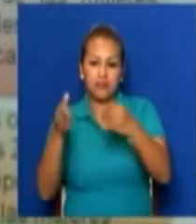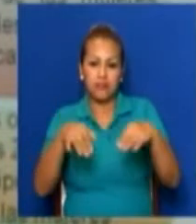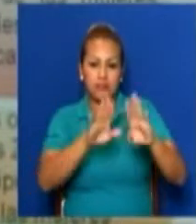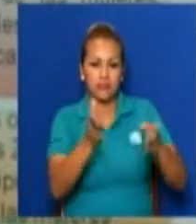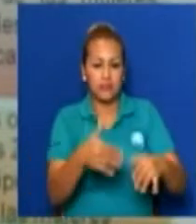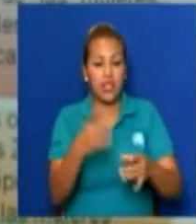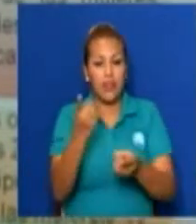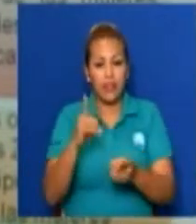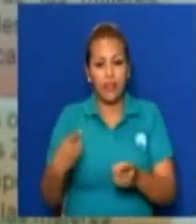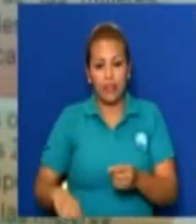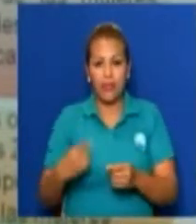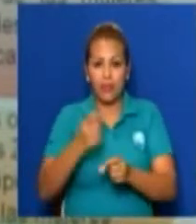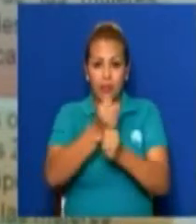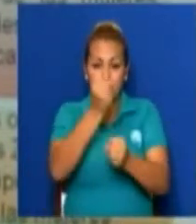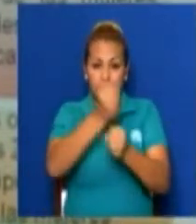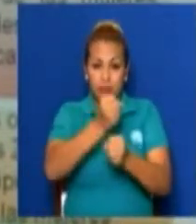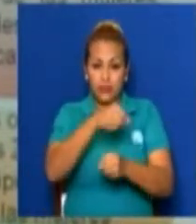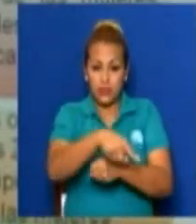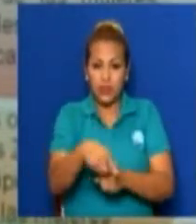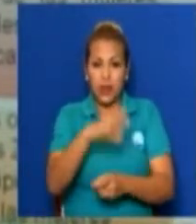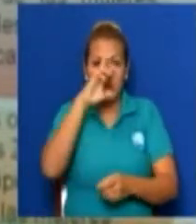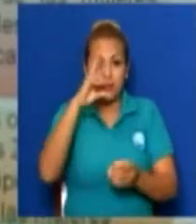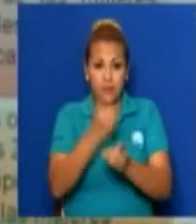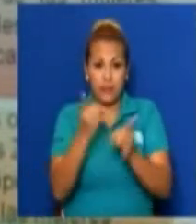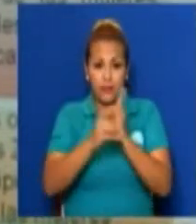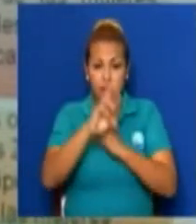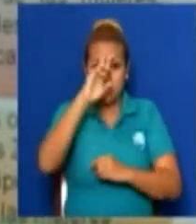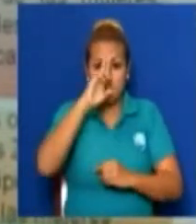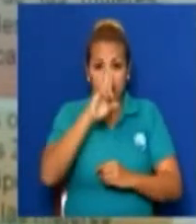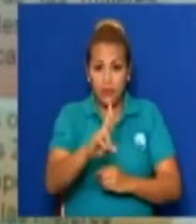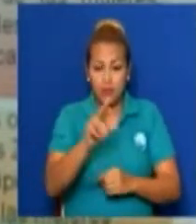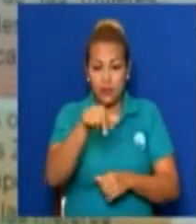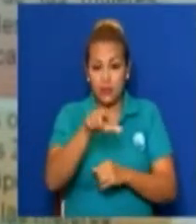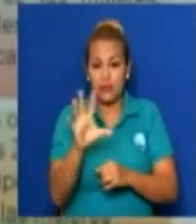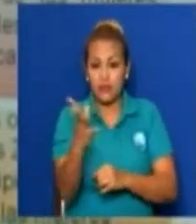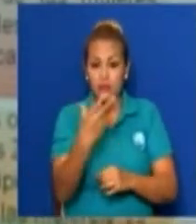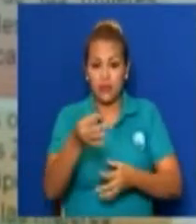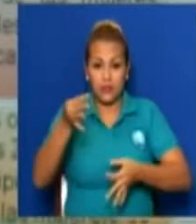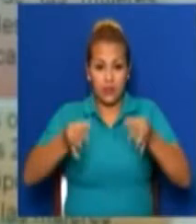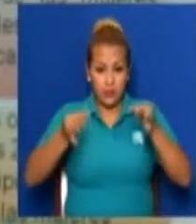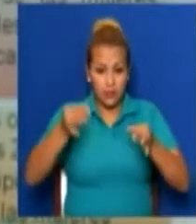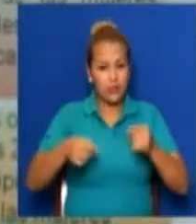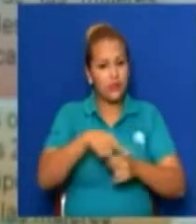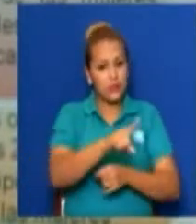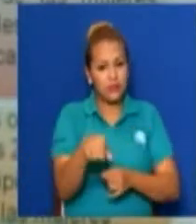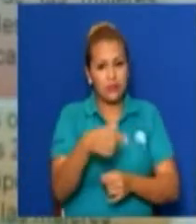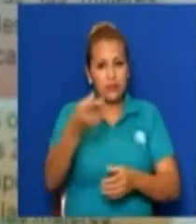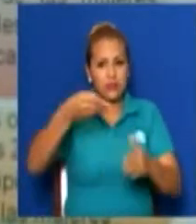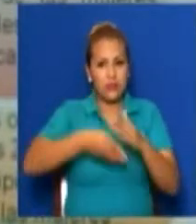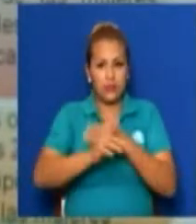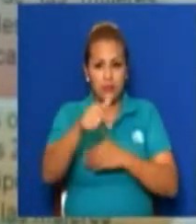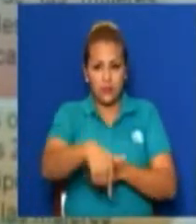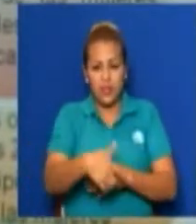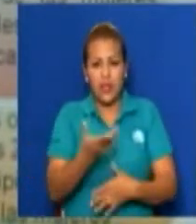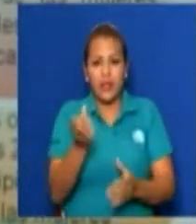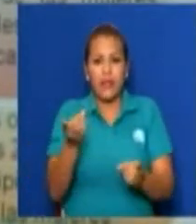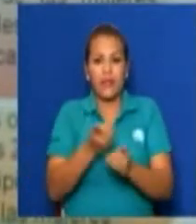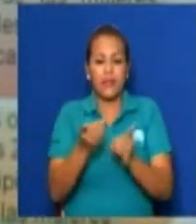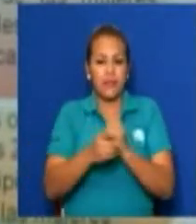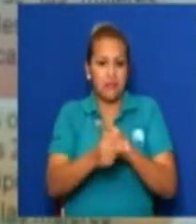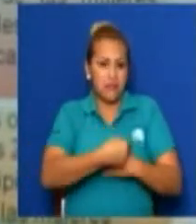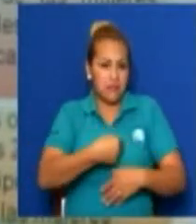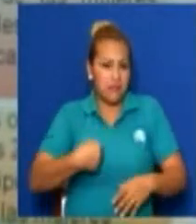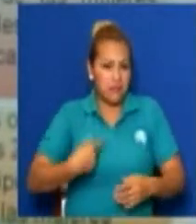las mujeres se deben respetar en base a la legislación. Se deben de crear firmas e incentivos